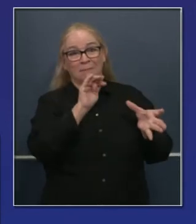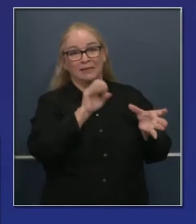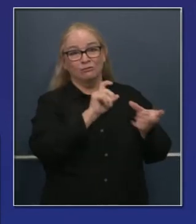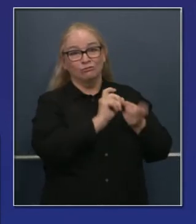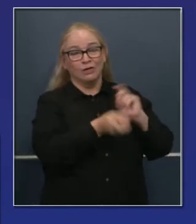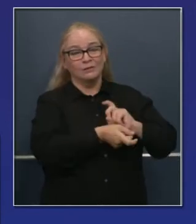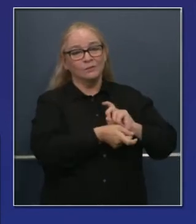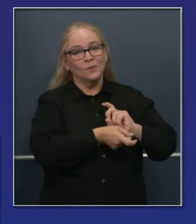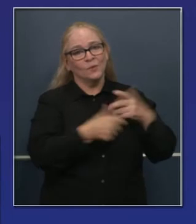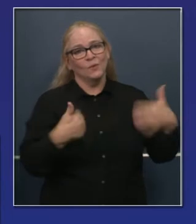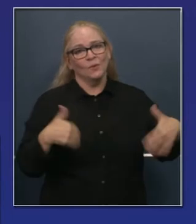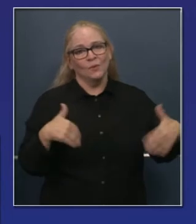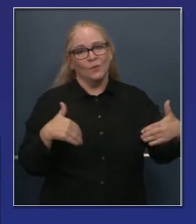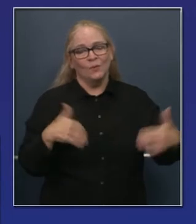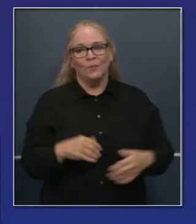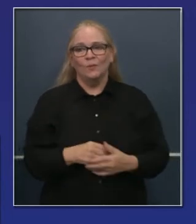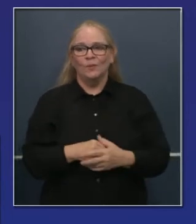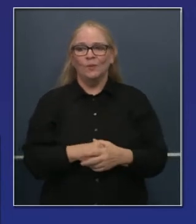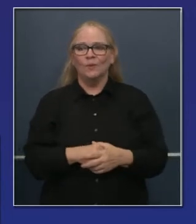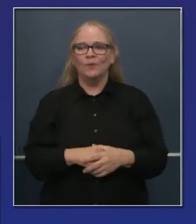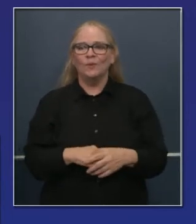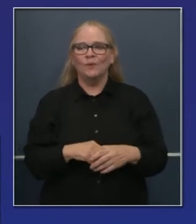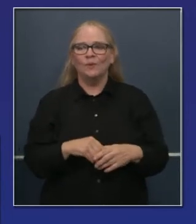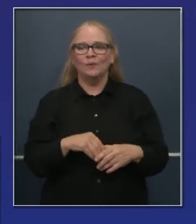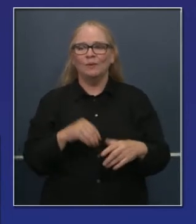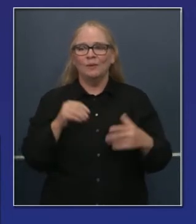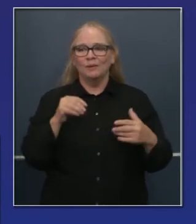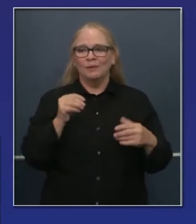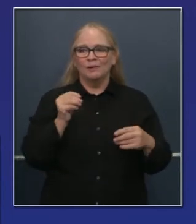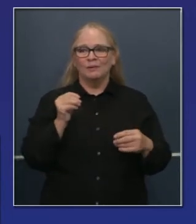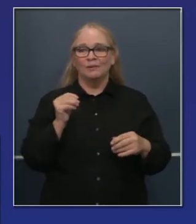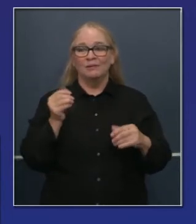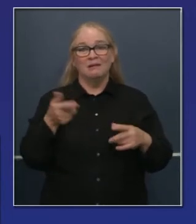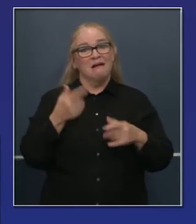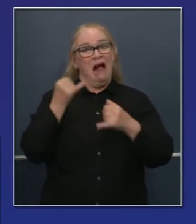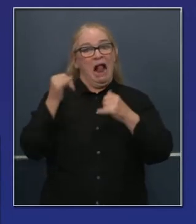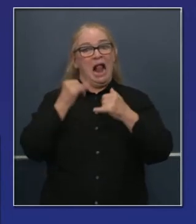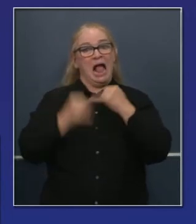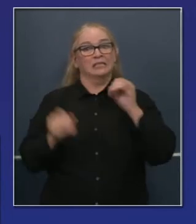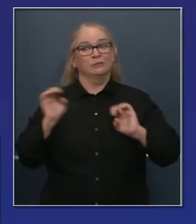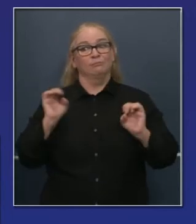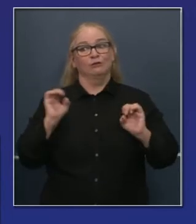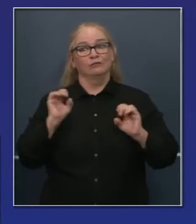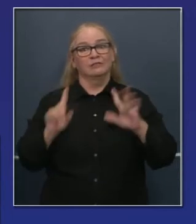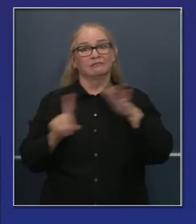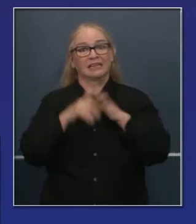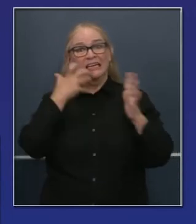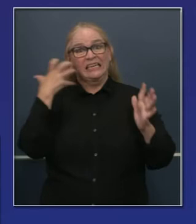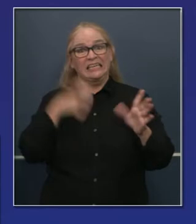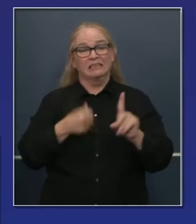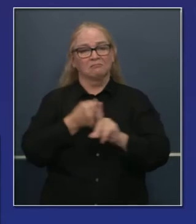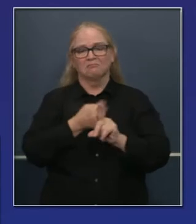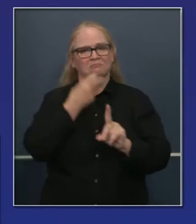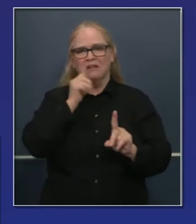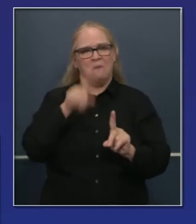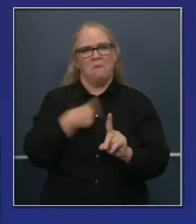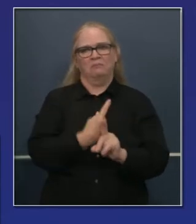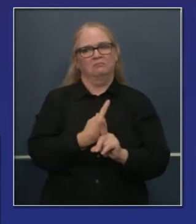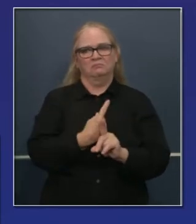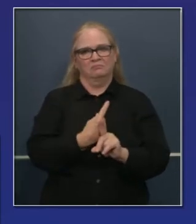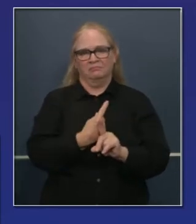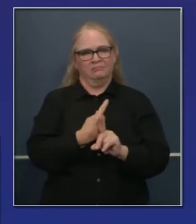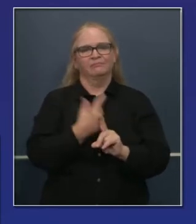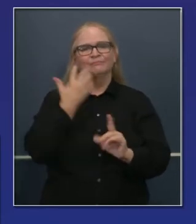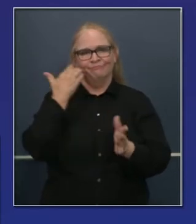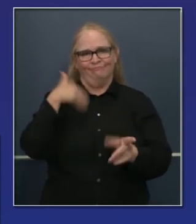del cambio climático y en torno a los prospectos de que este no se da la última ola de calor que rompe